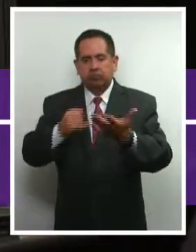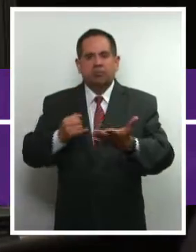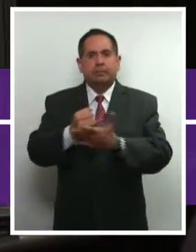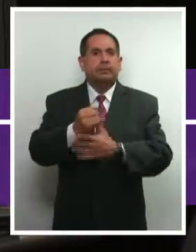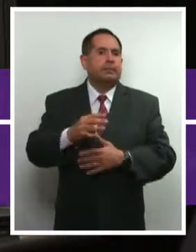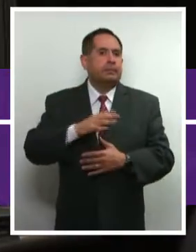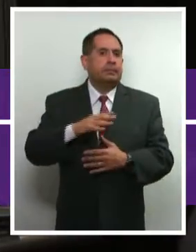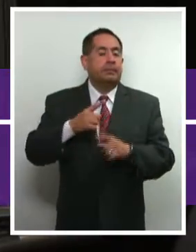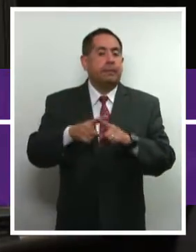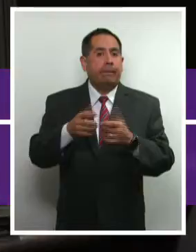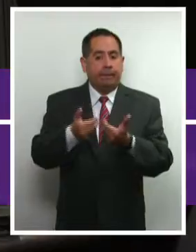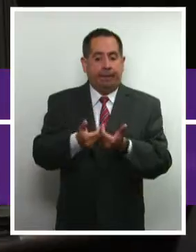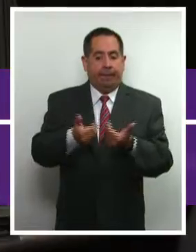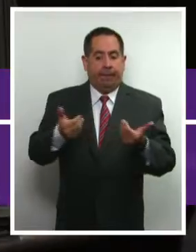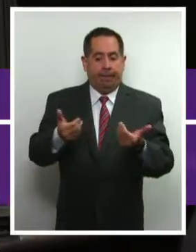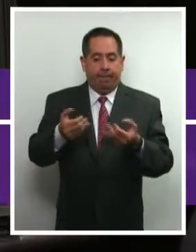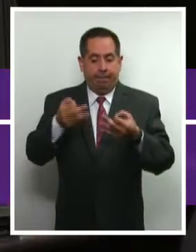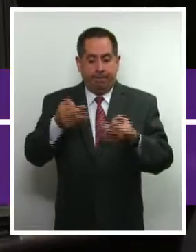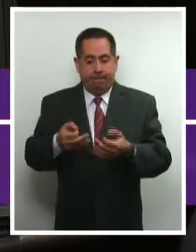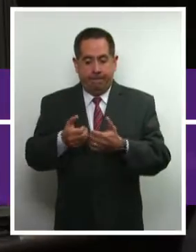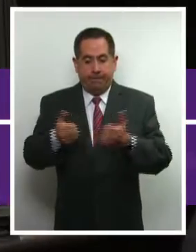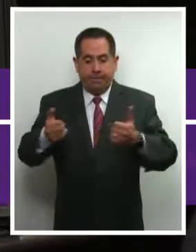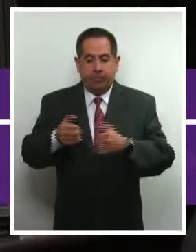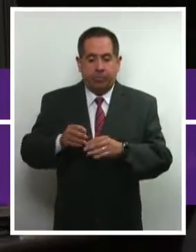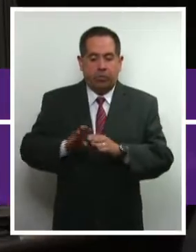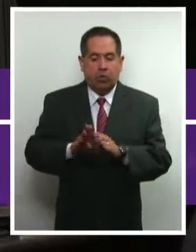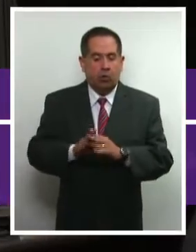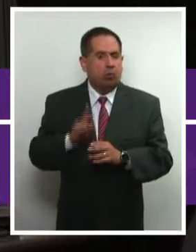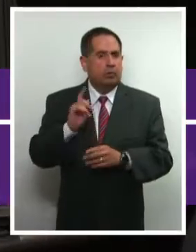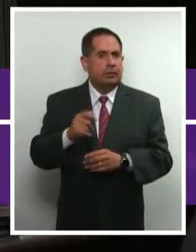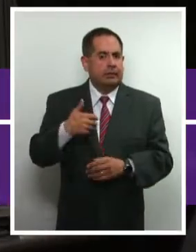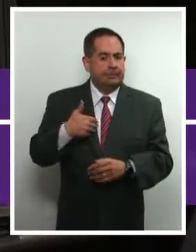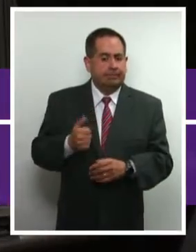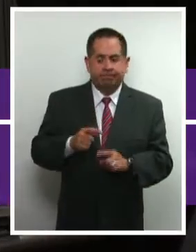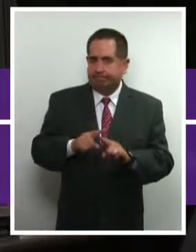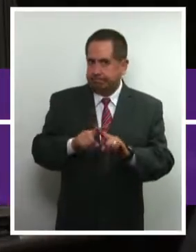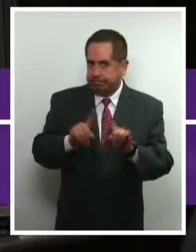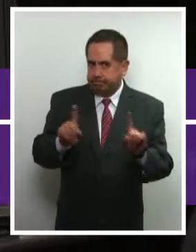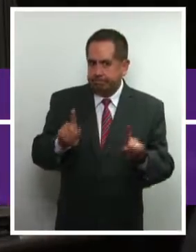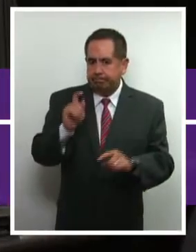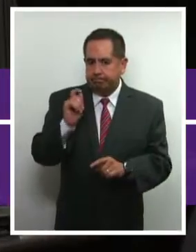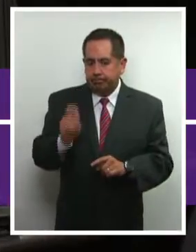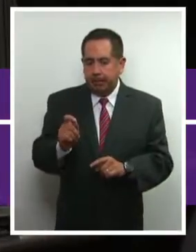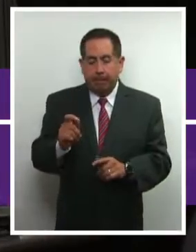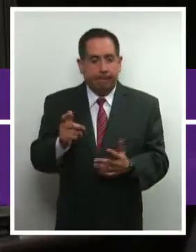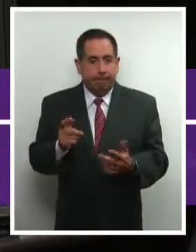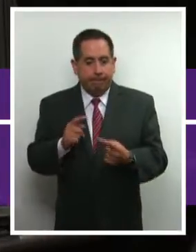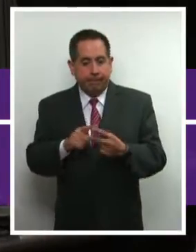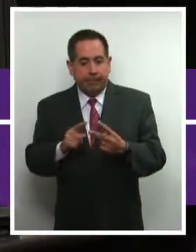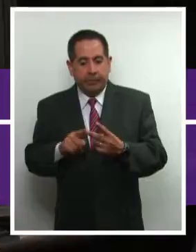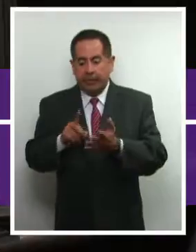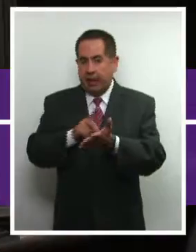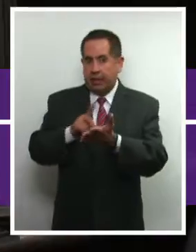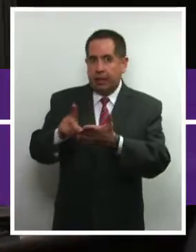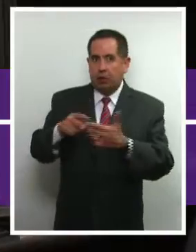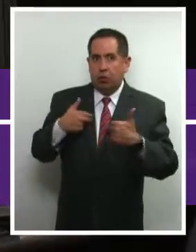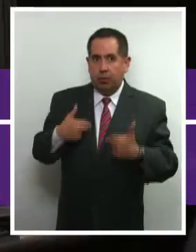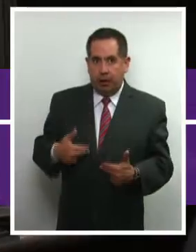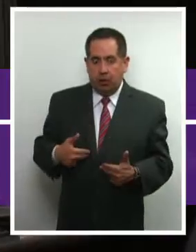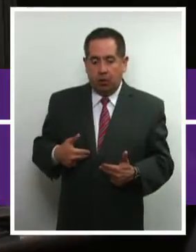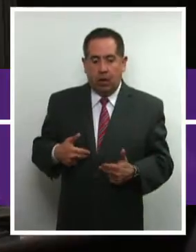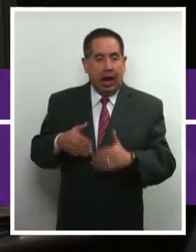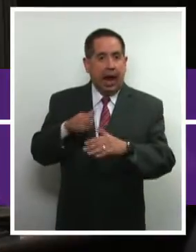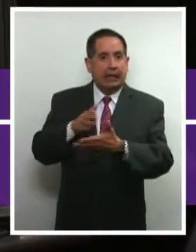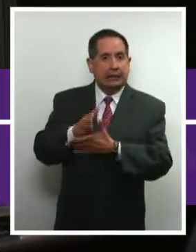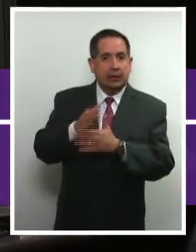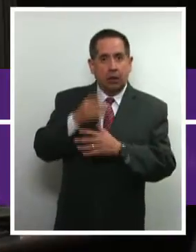exista la separación adecuada, es entender la diferencia entre el derecho humano de acceso